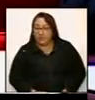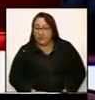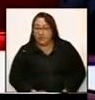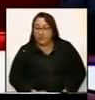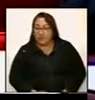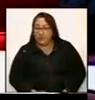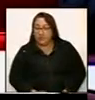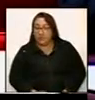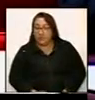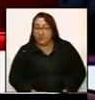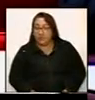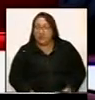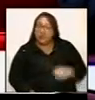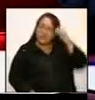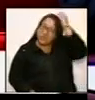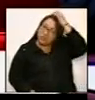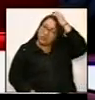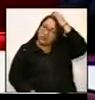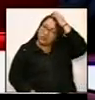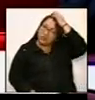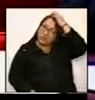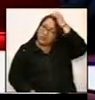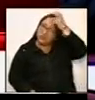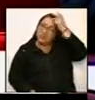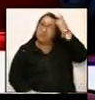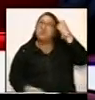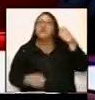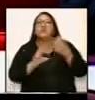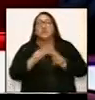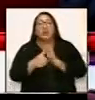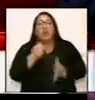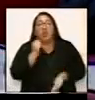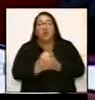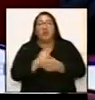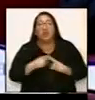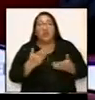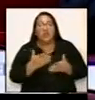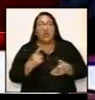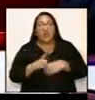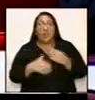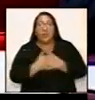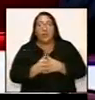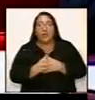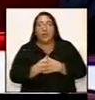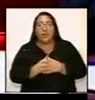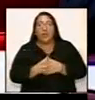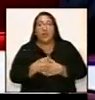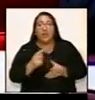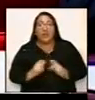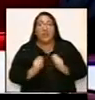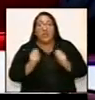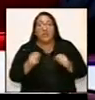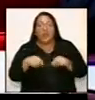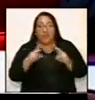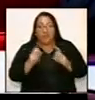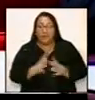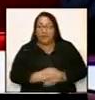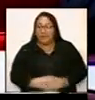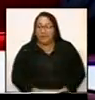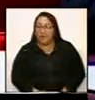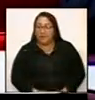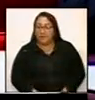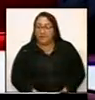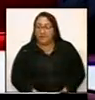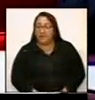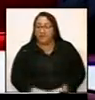de todos los peruanos, y luego aprueban una serie de condiciones para las concesiones que entregan. En este caso me refiero